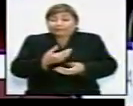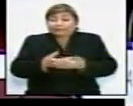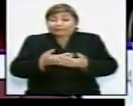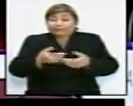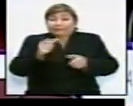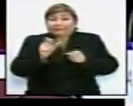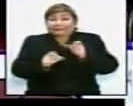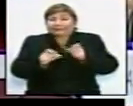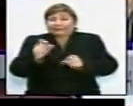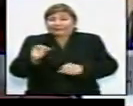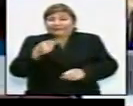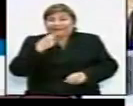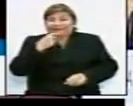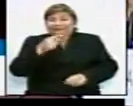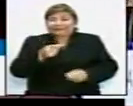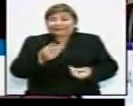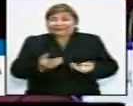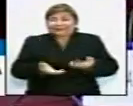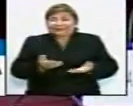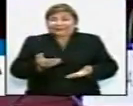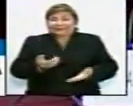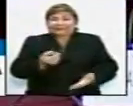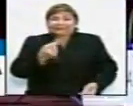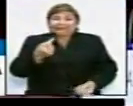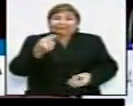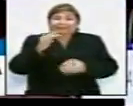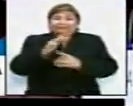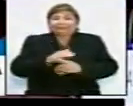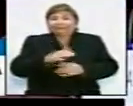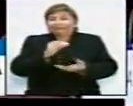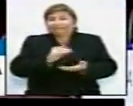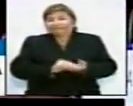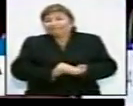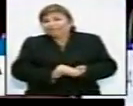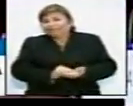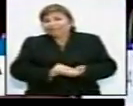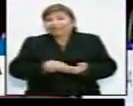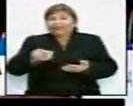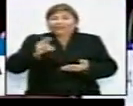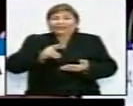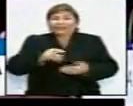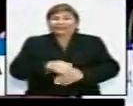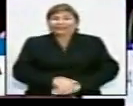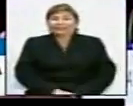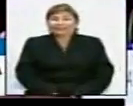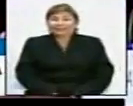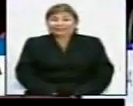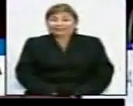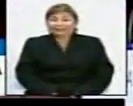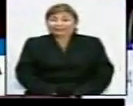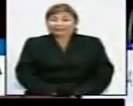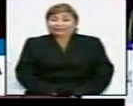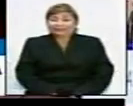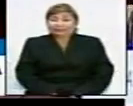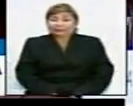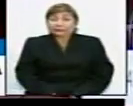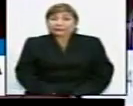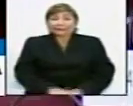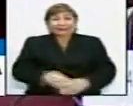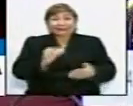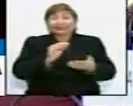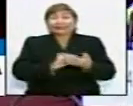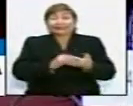proyecciones estaban un poco sobreestimadas, es que terminaron con un 3%. Hemos vuelto